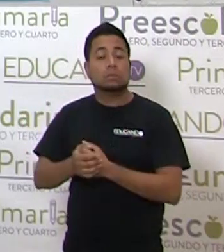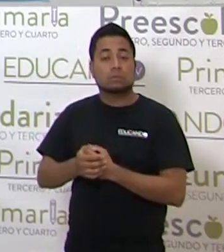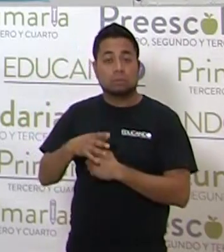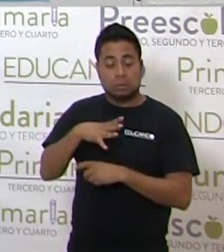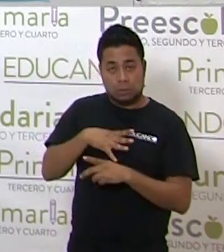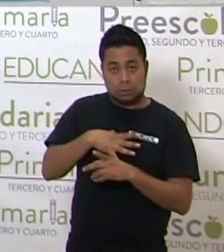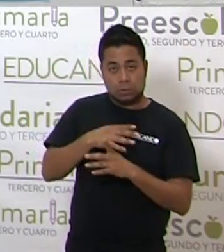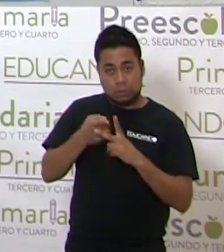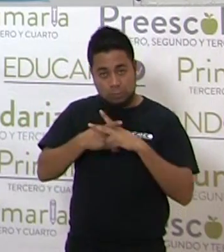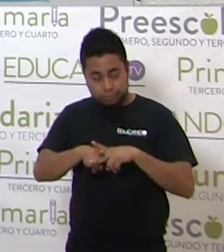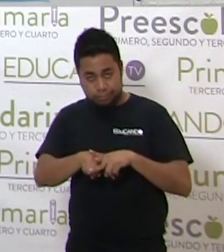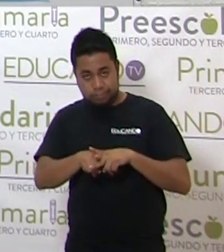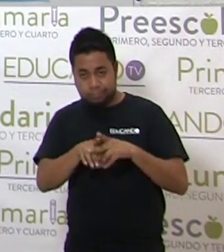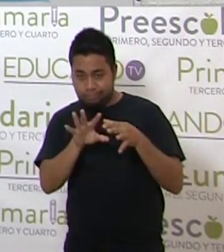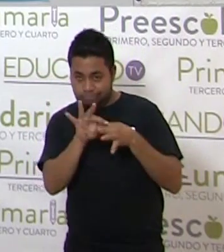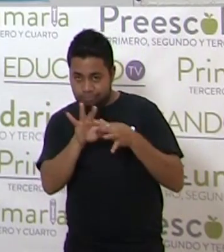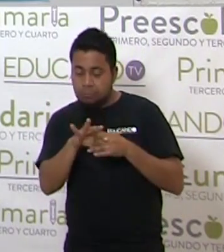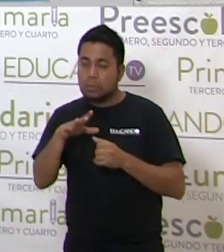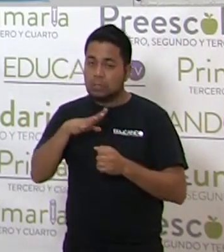un desarrollo